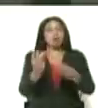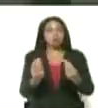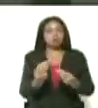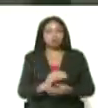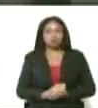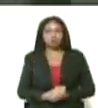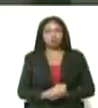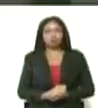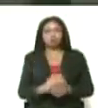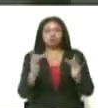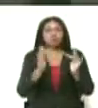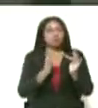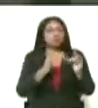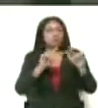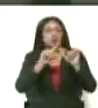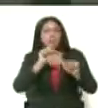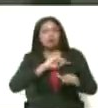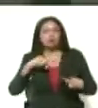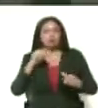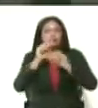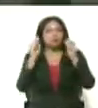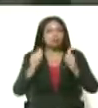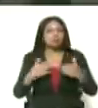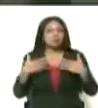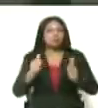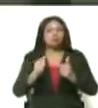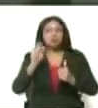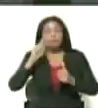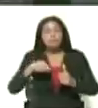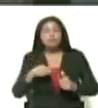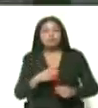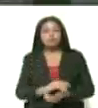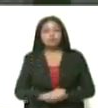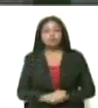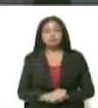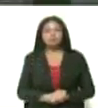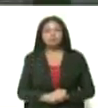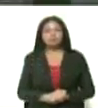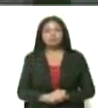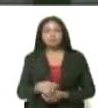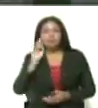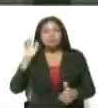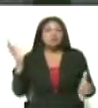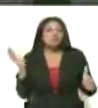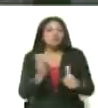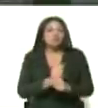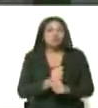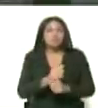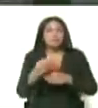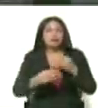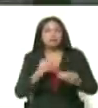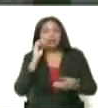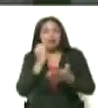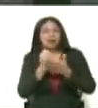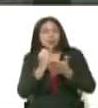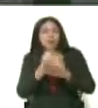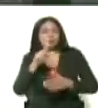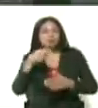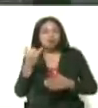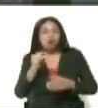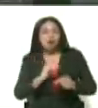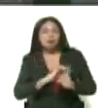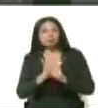de contactar a nuestro sistema de salud a los efectos de la detección para realizarles las pruebas en